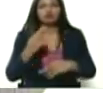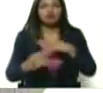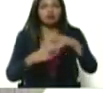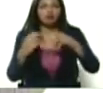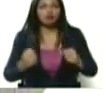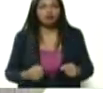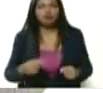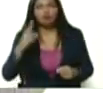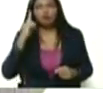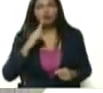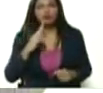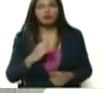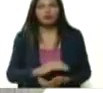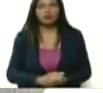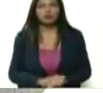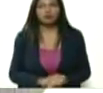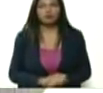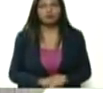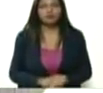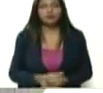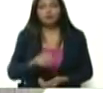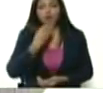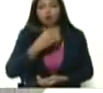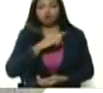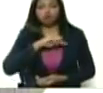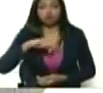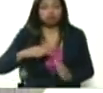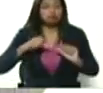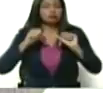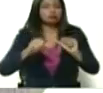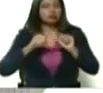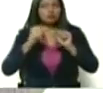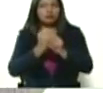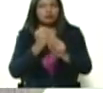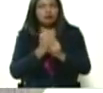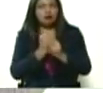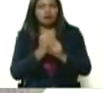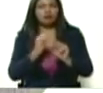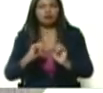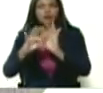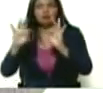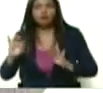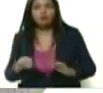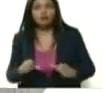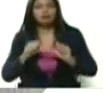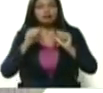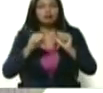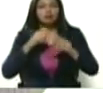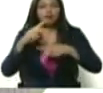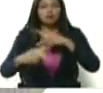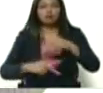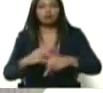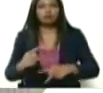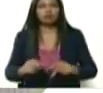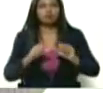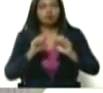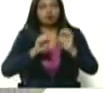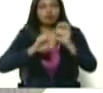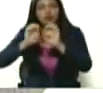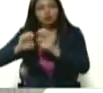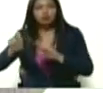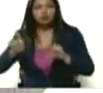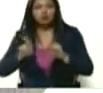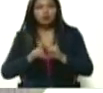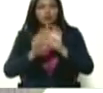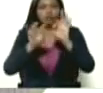Revolución Bolivariana. Bueno, nosotros seguimos trabajando, seguimos el proceso de seguimiento y evaluación